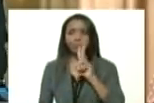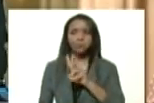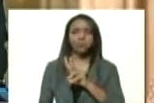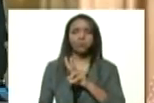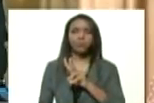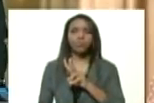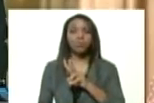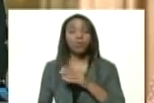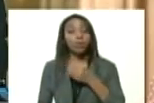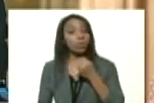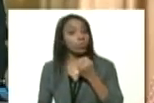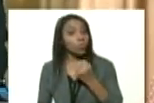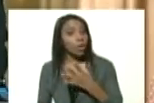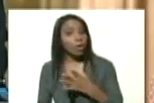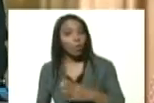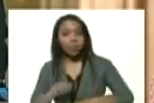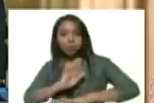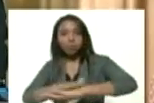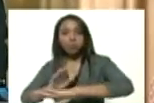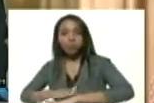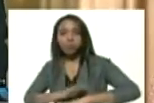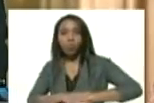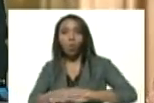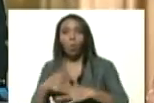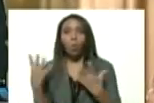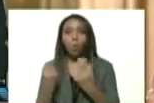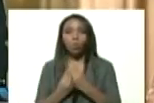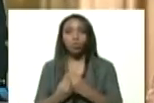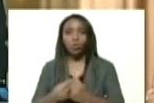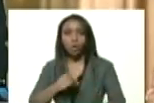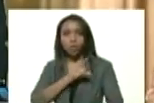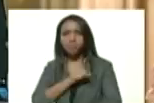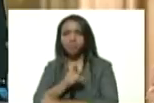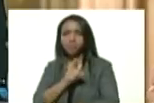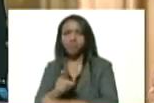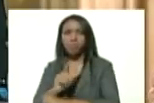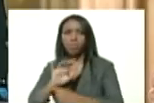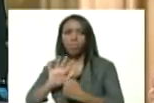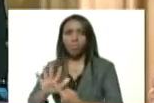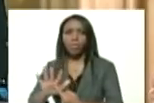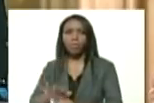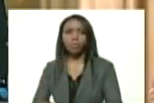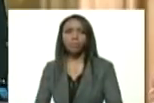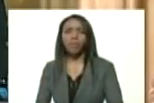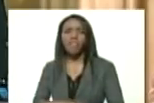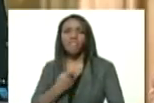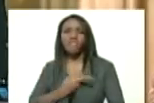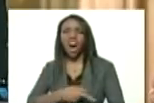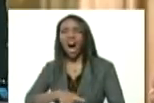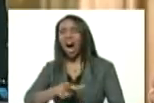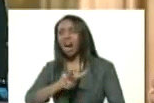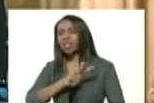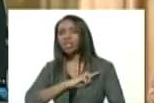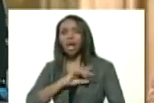bueno lanzó un conjunto de acusaciones y falsas